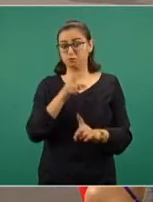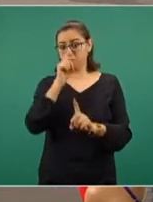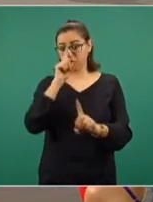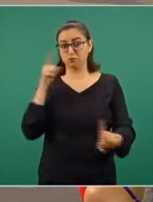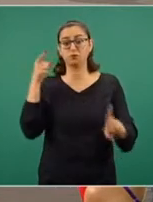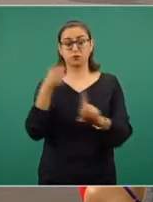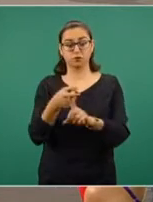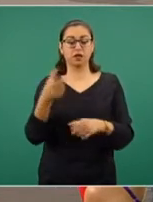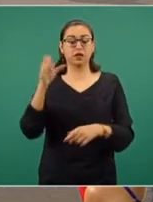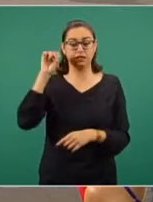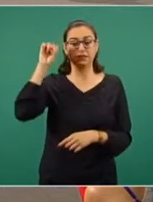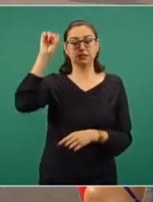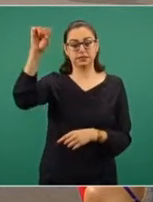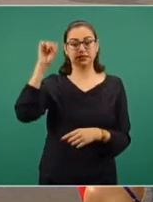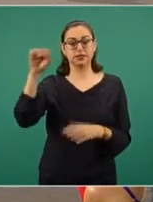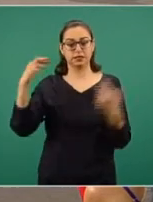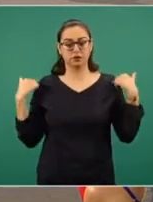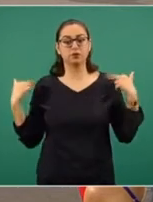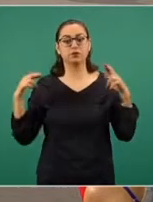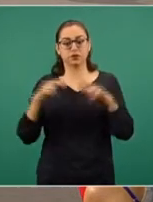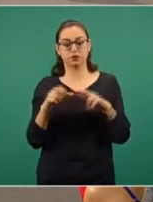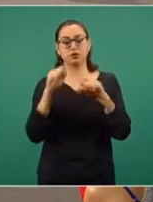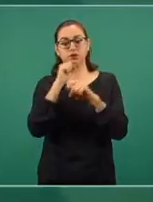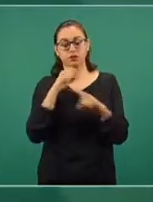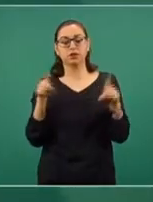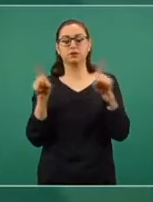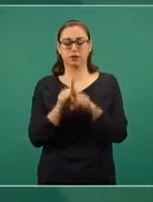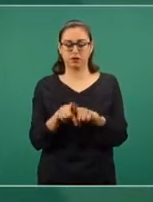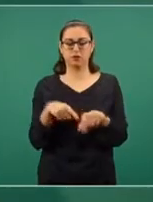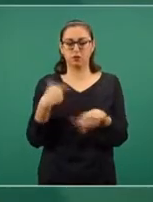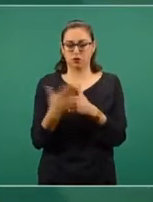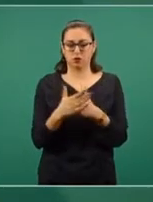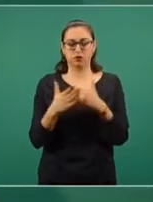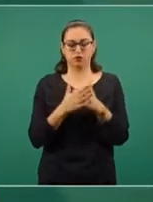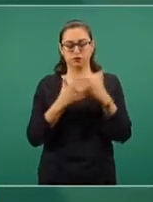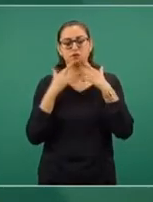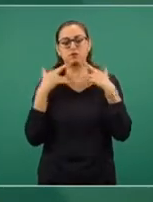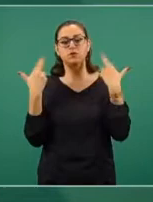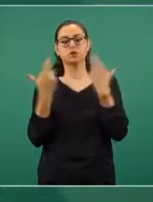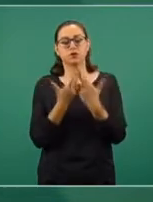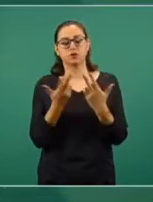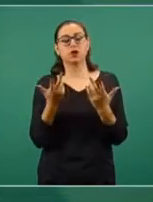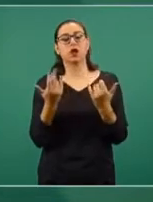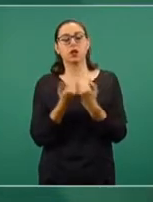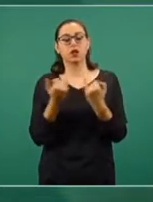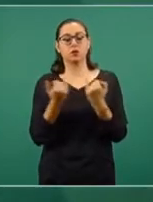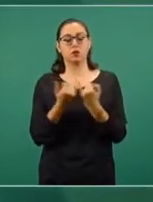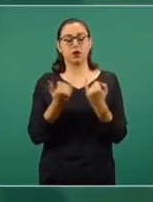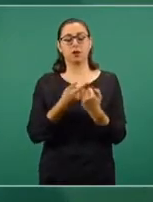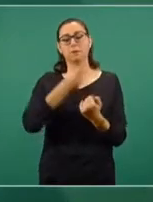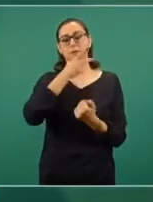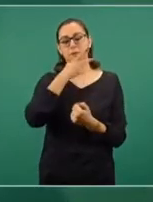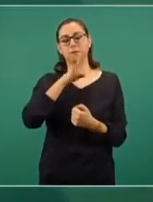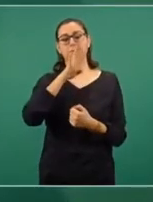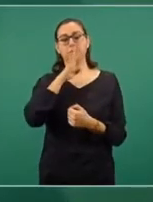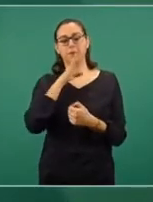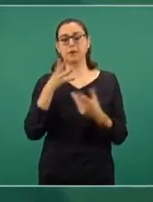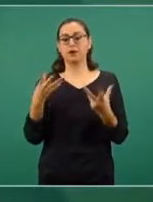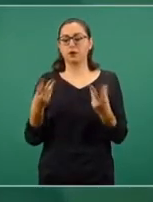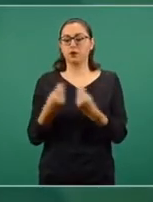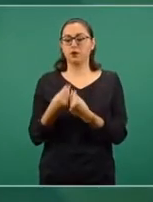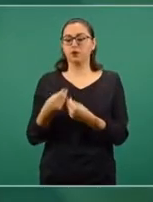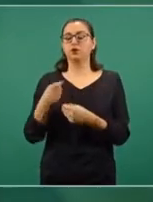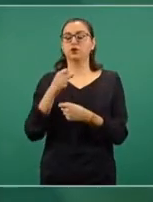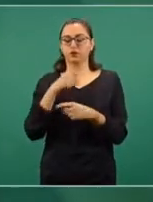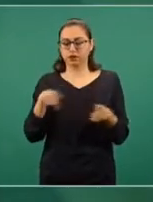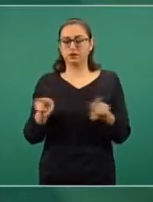participación de los sindicatos de maestros, que también vamos a tener una reunión, así como la participación de nuestros padres de familia a través de los comités